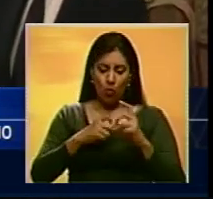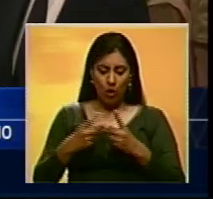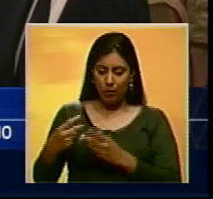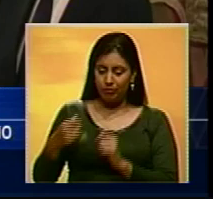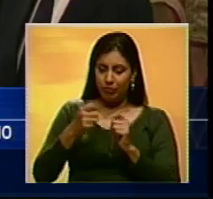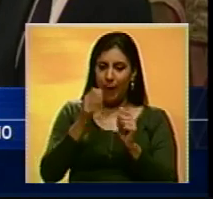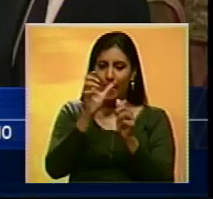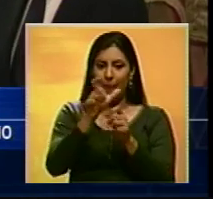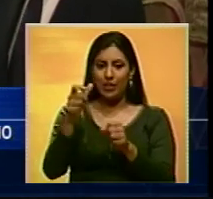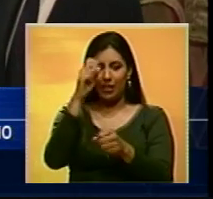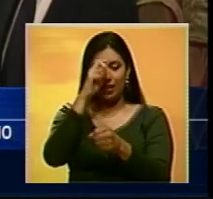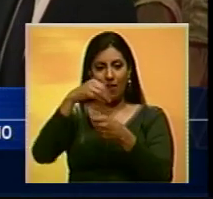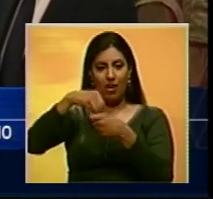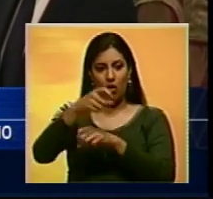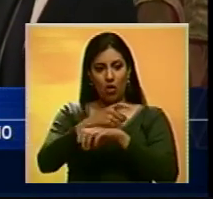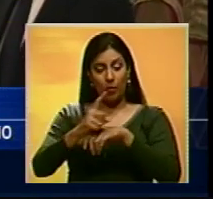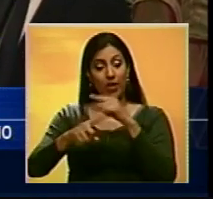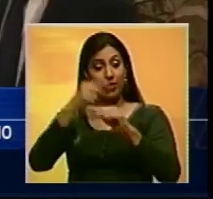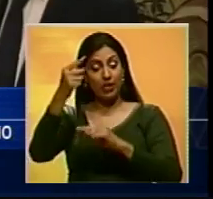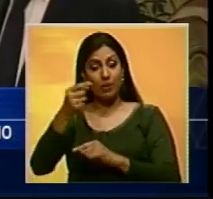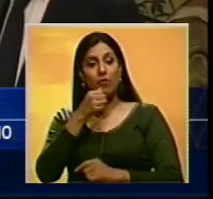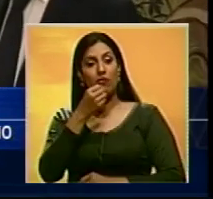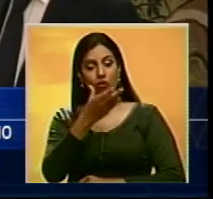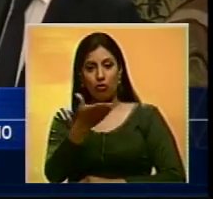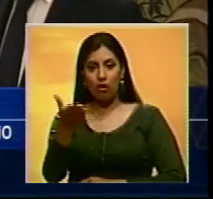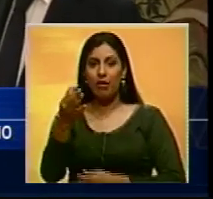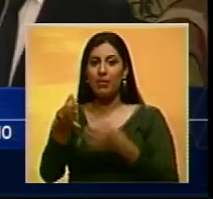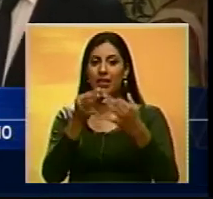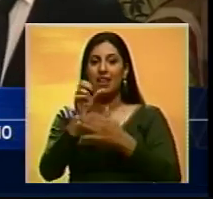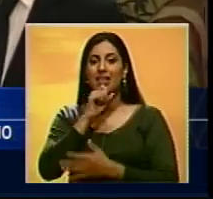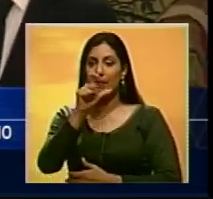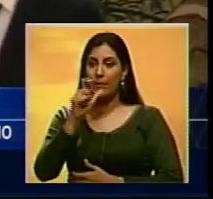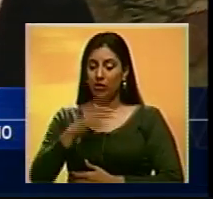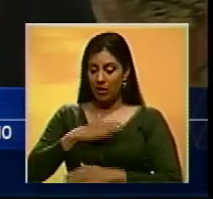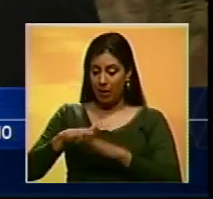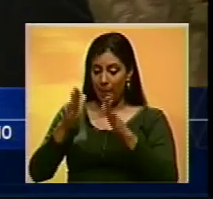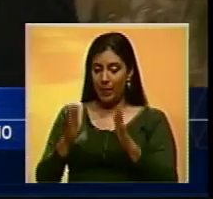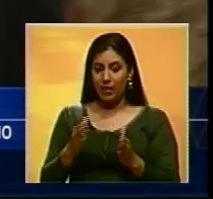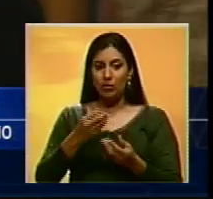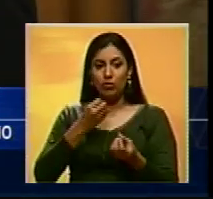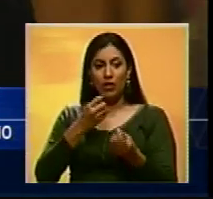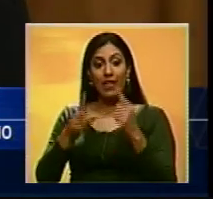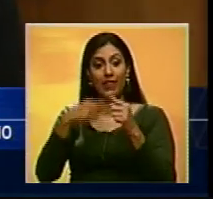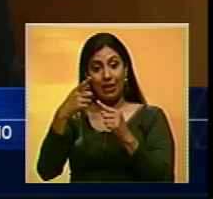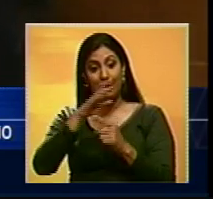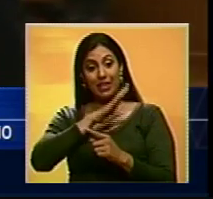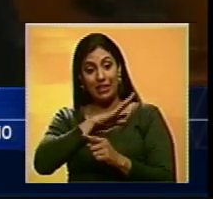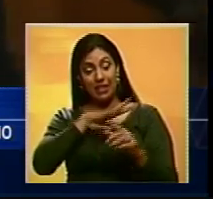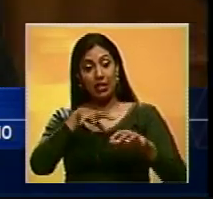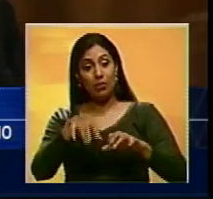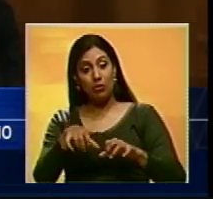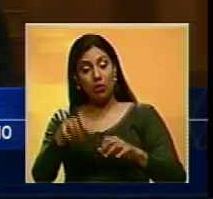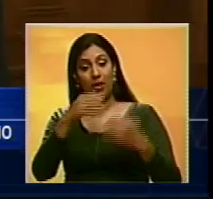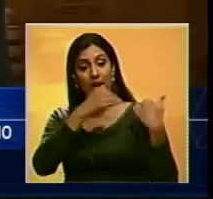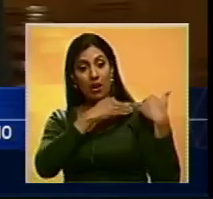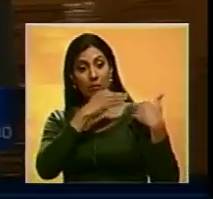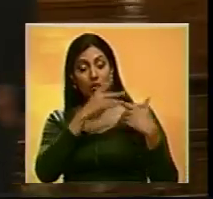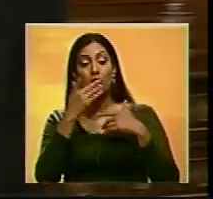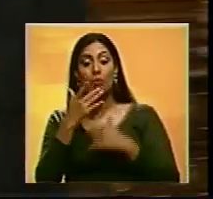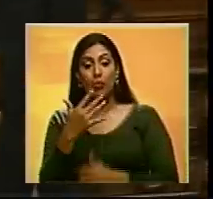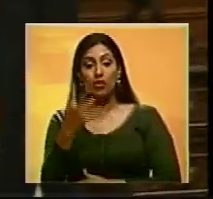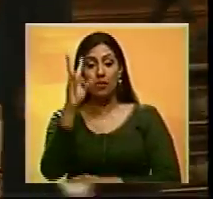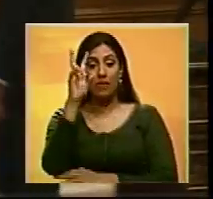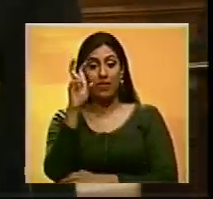nuevo gabinete de gobierno. Posteriormente informará públicamente quiénes serán sus ministros, los cuales deberán tomar posesión del cargo el